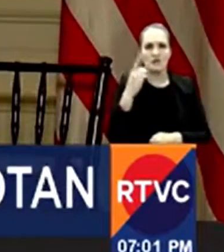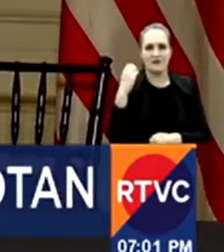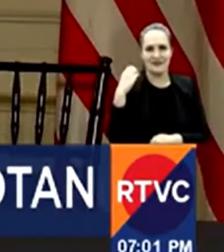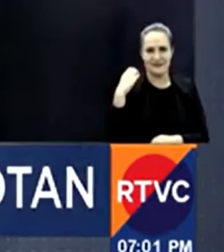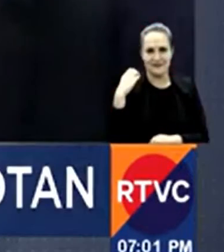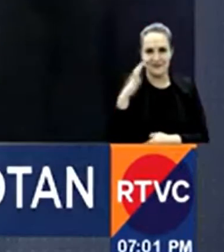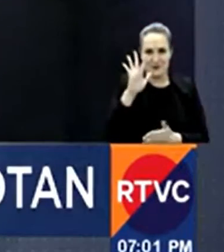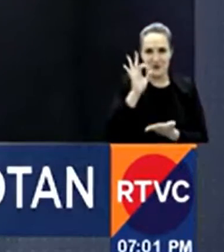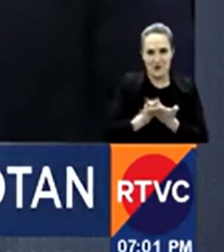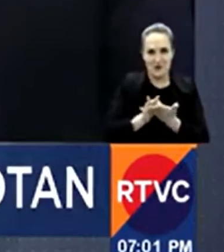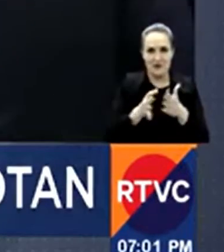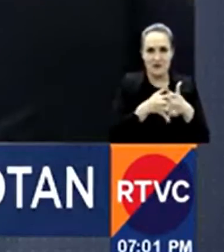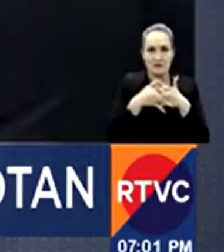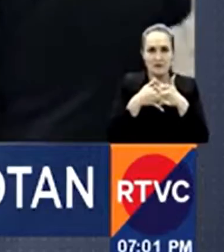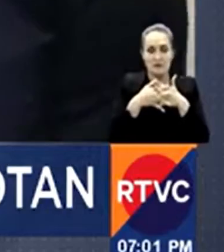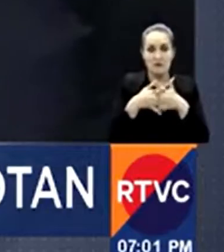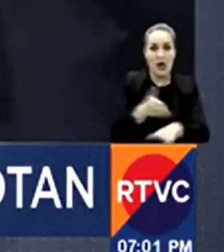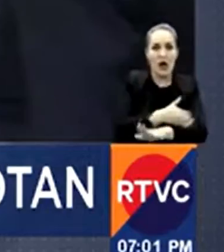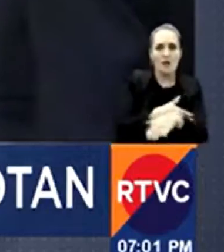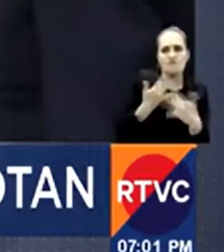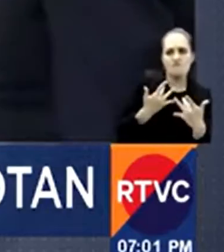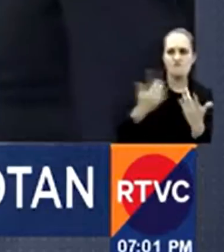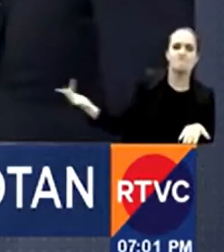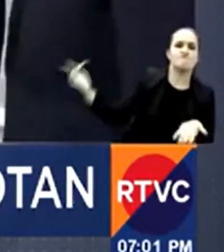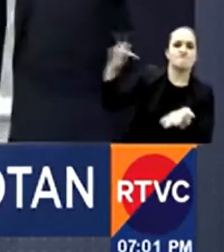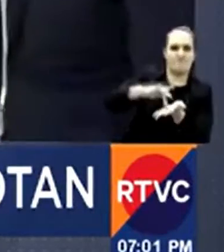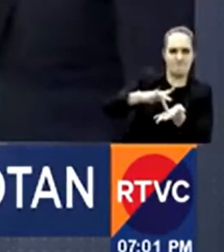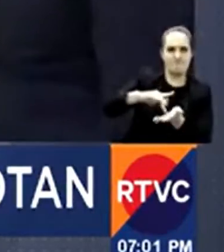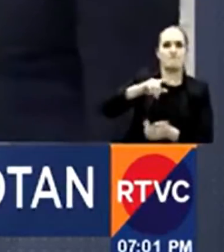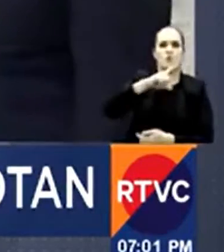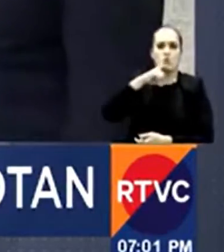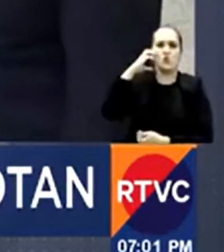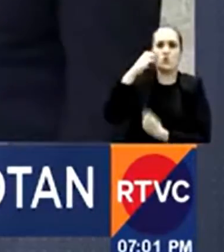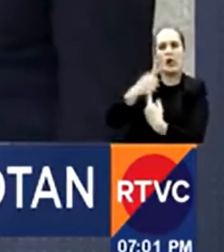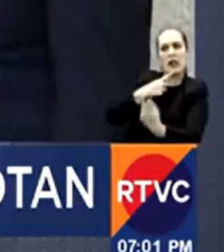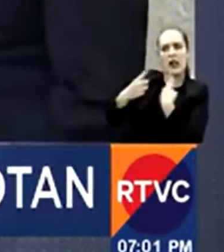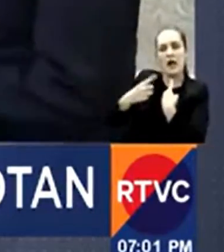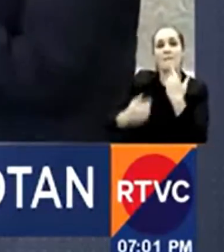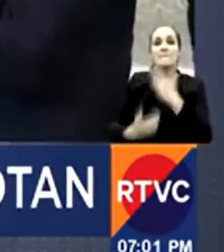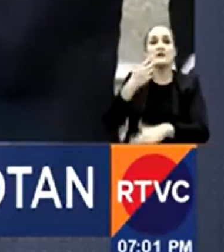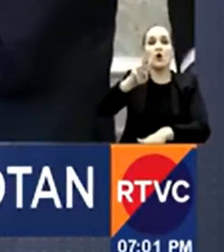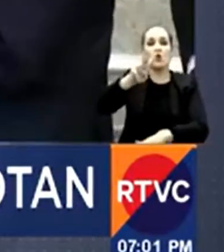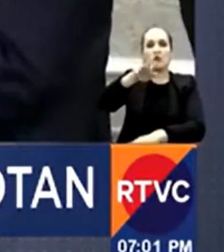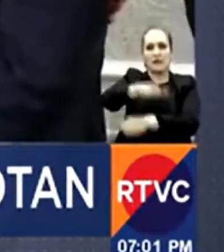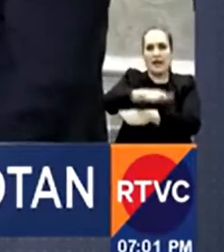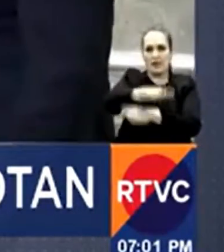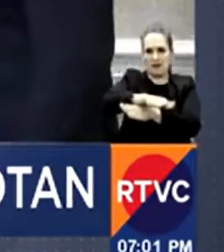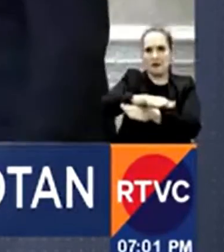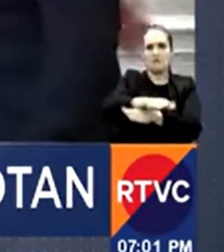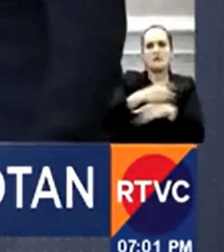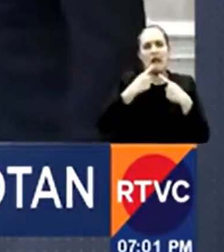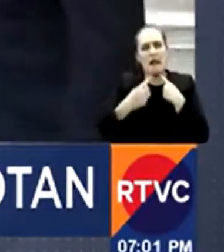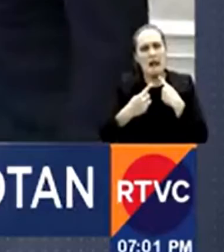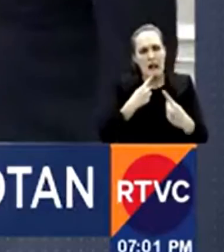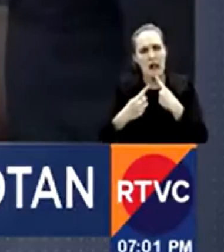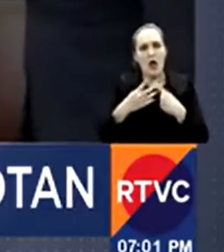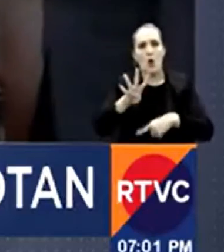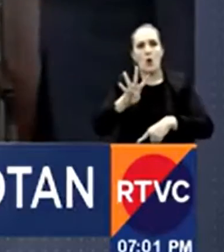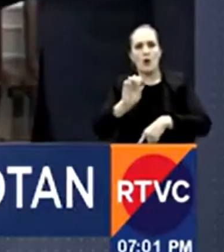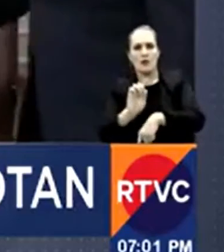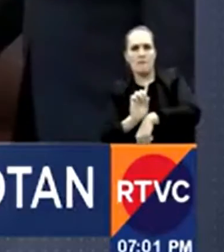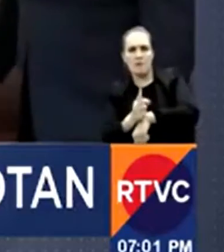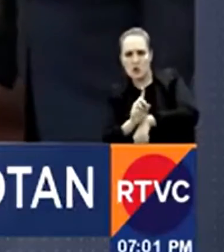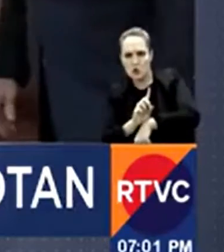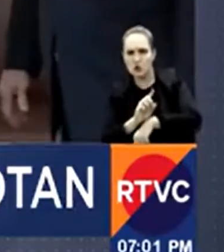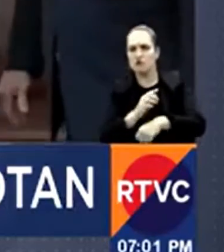D.C. El esperado encuentro entre el presidente John Biden empezó a las 2 de la tarde y terminó después de 40 minutos.